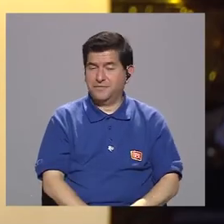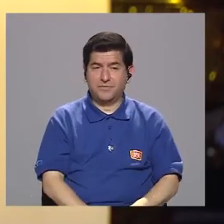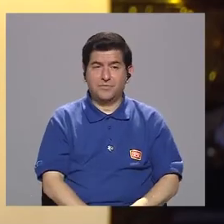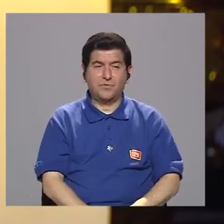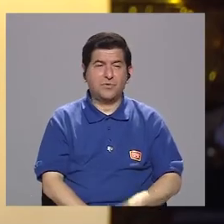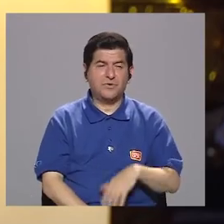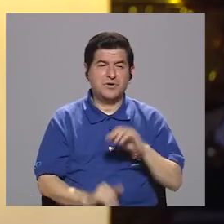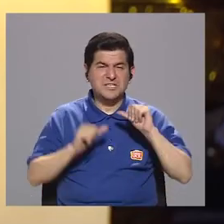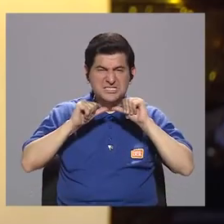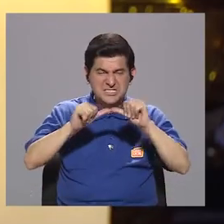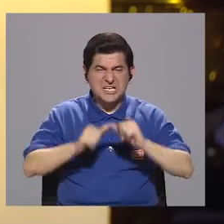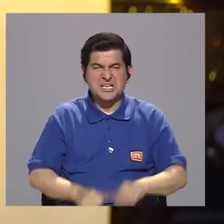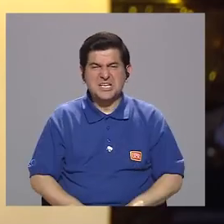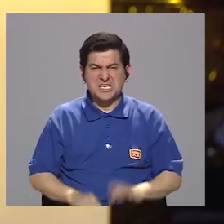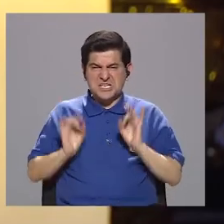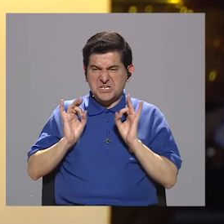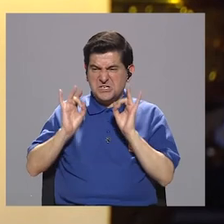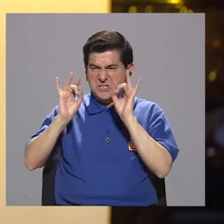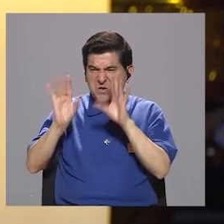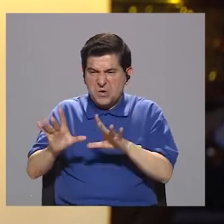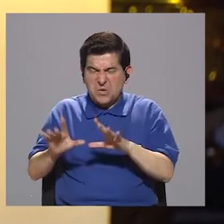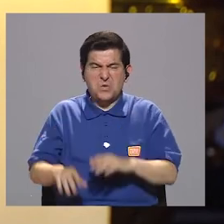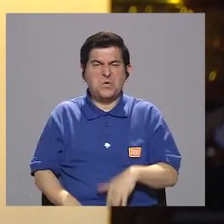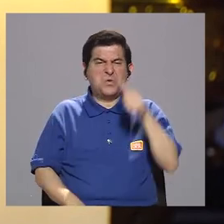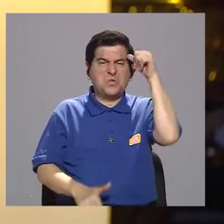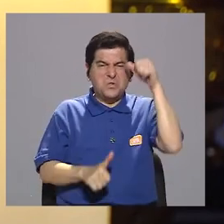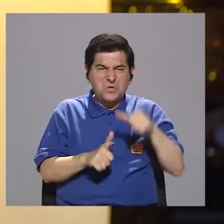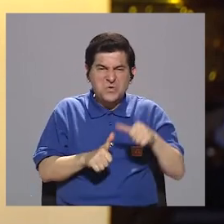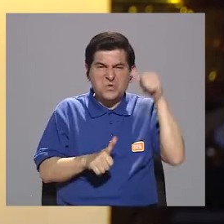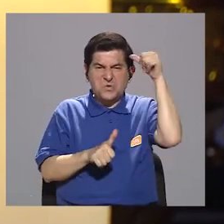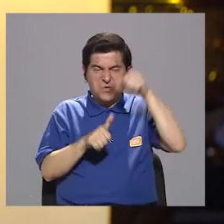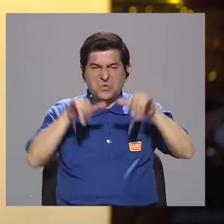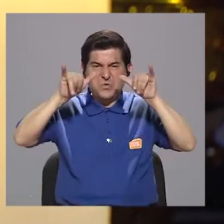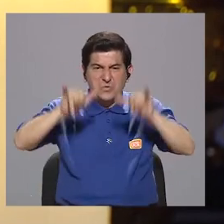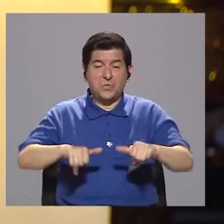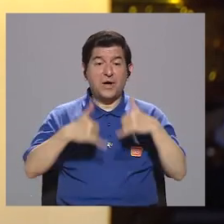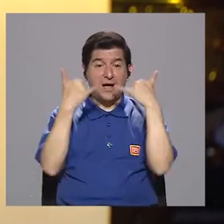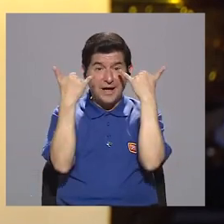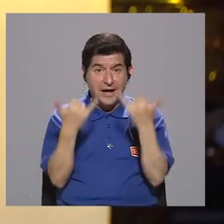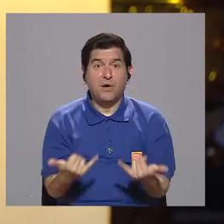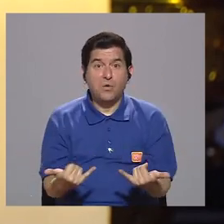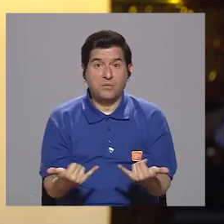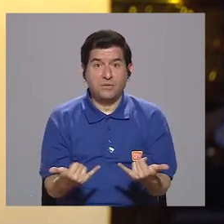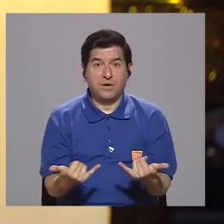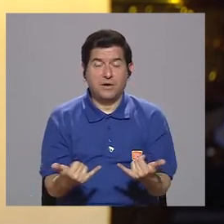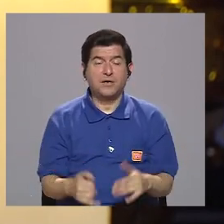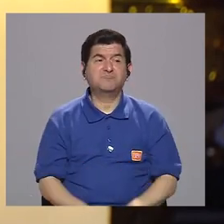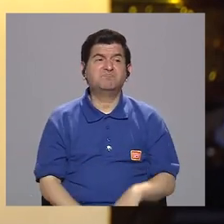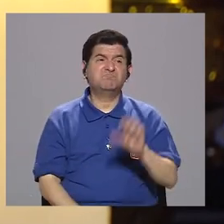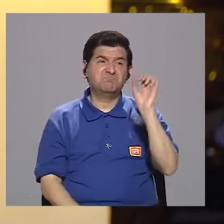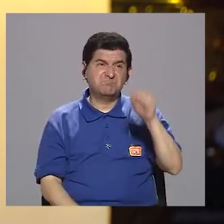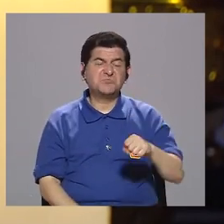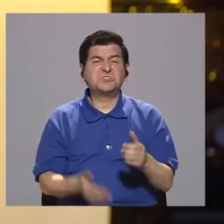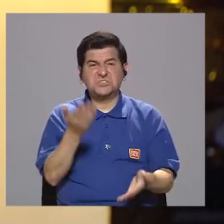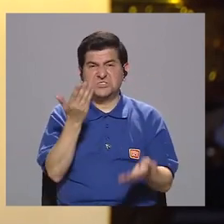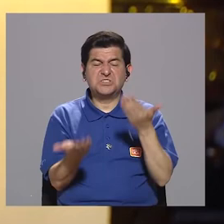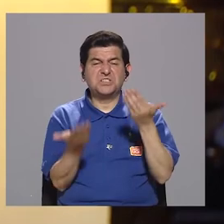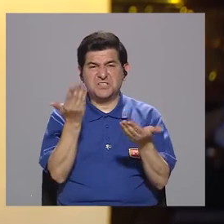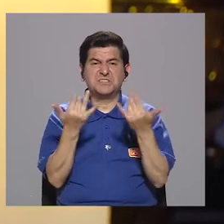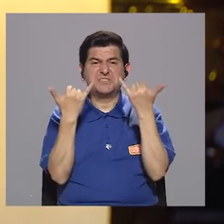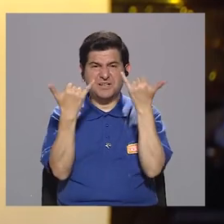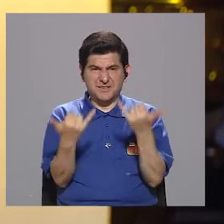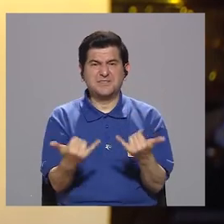había odios, todavía había muchos recuerdos. Y ahora yo creo que a estas alturas sí ya se va